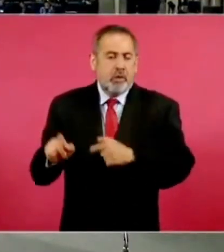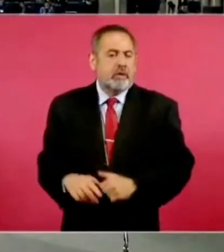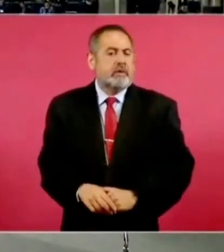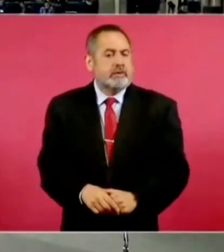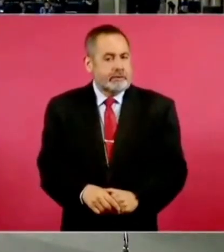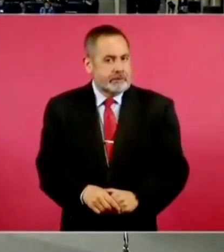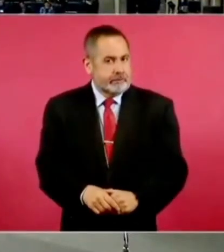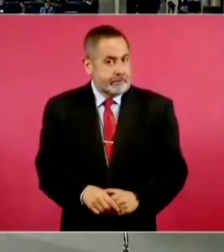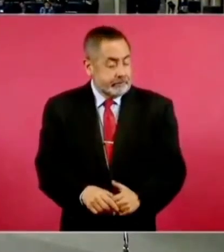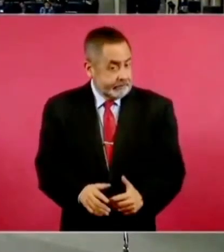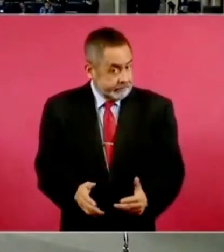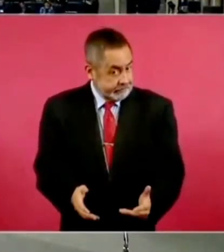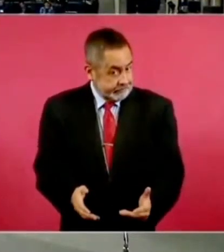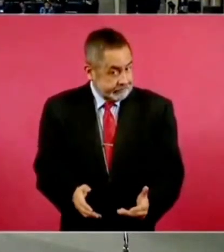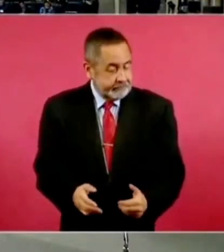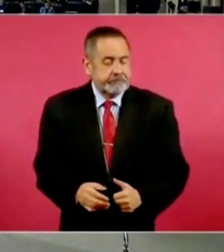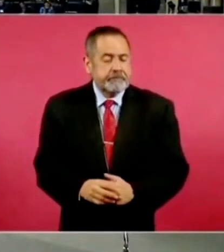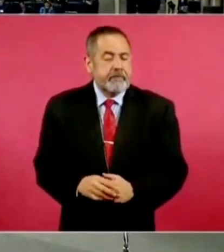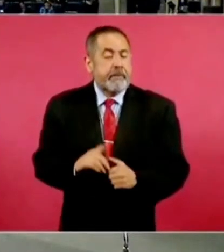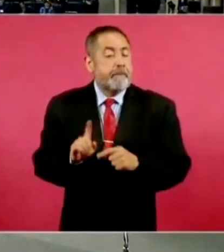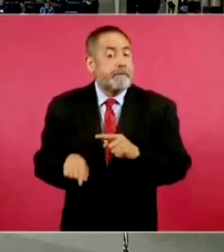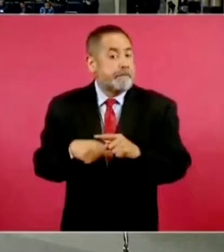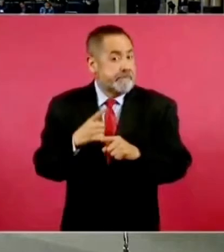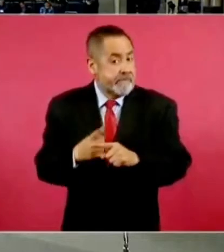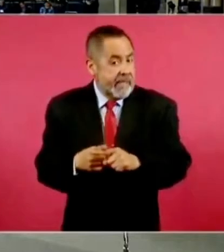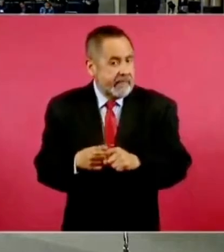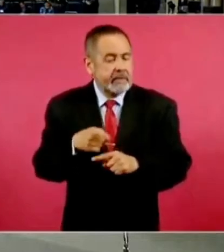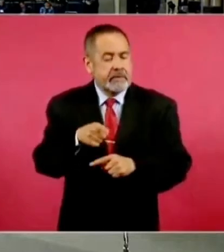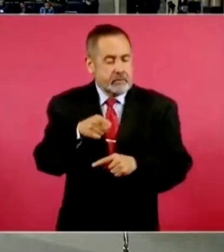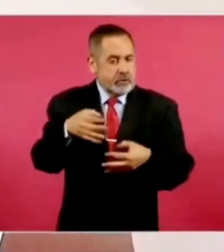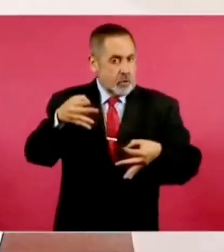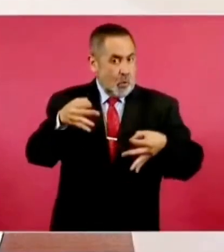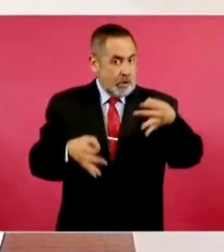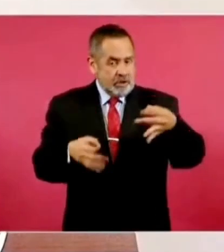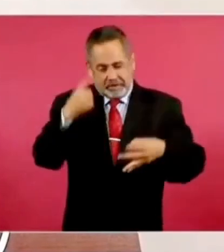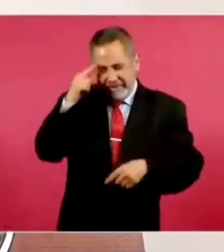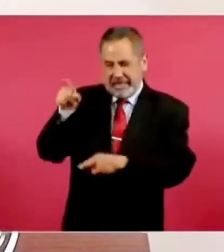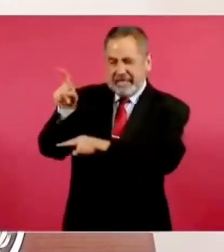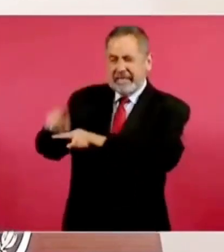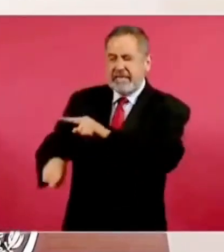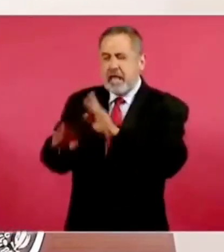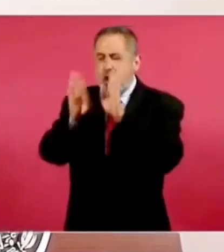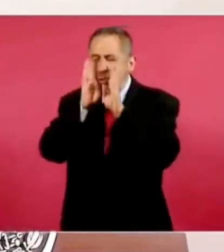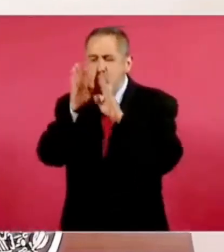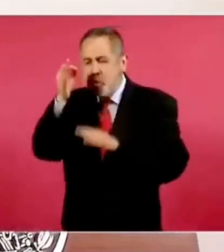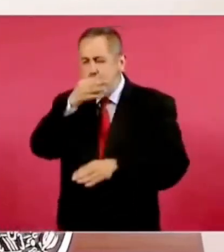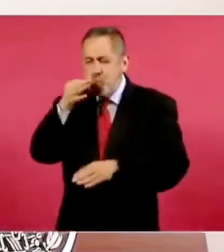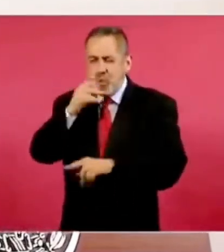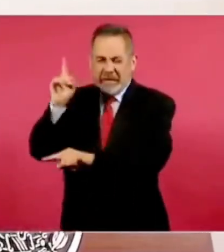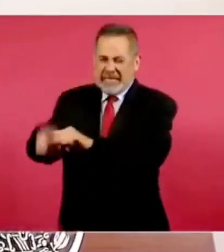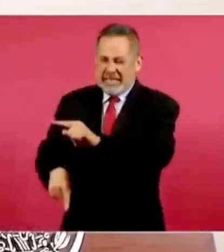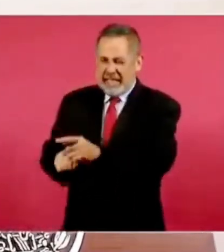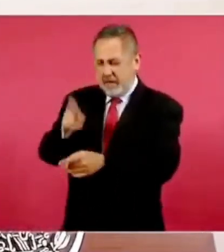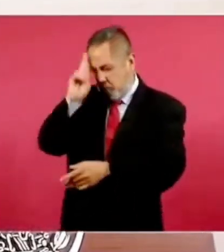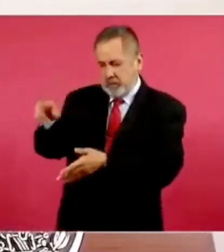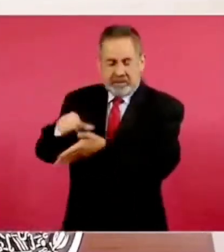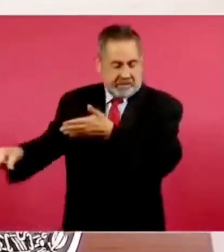Por si fuese poco, en el juicio de excomunión lo llaman demagogo,